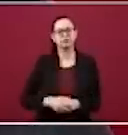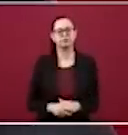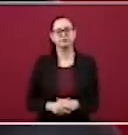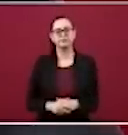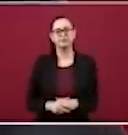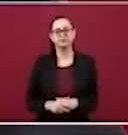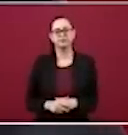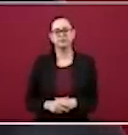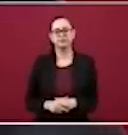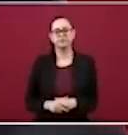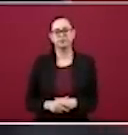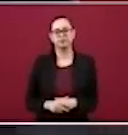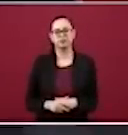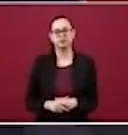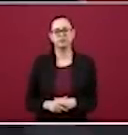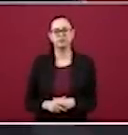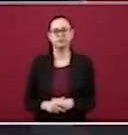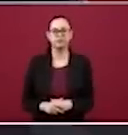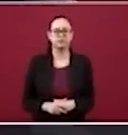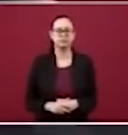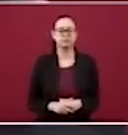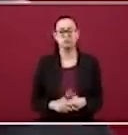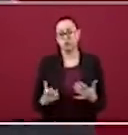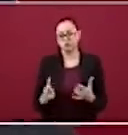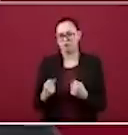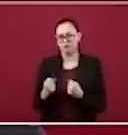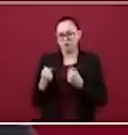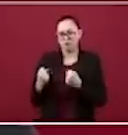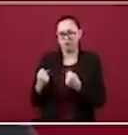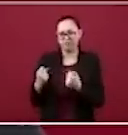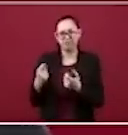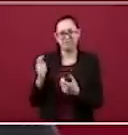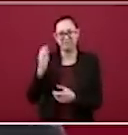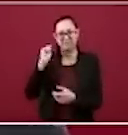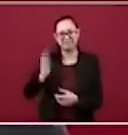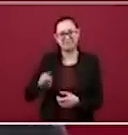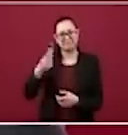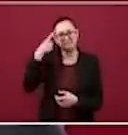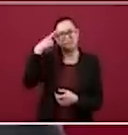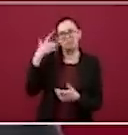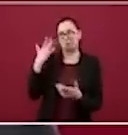Y la fortaleza, aunque parezca algo subjetivo,